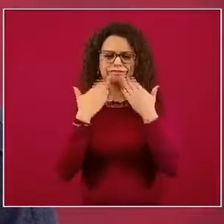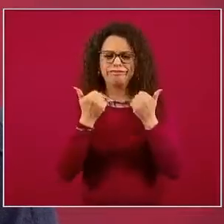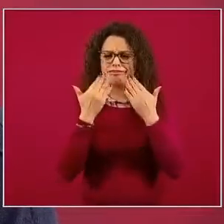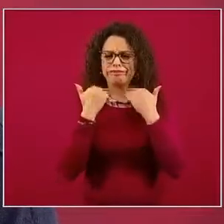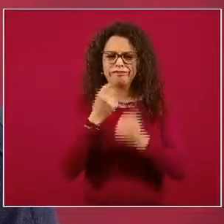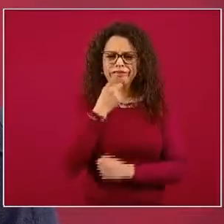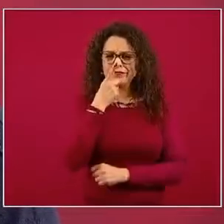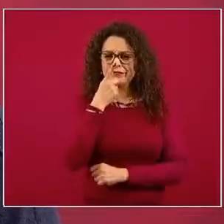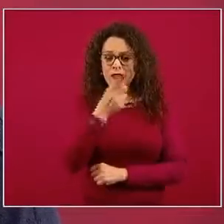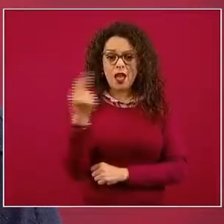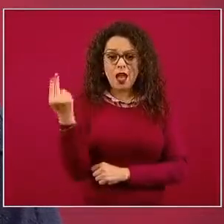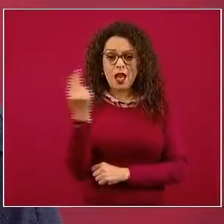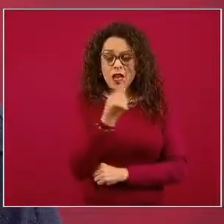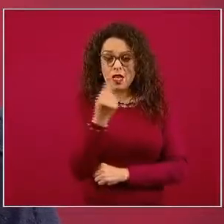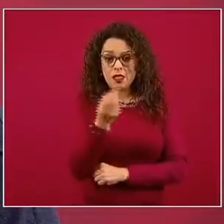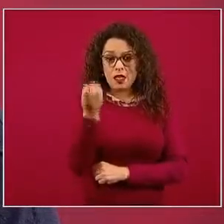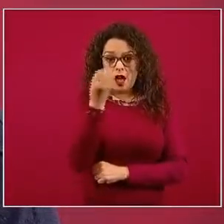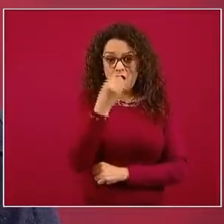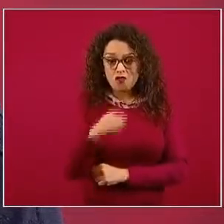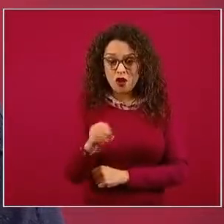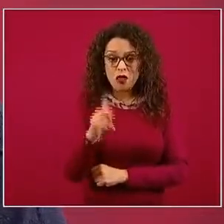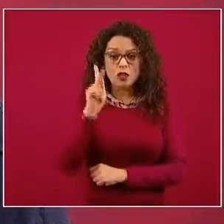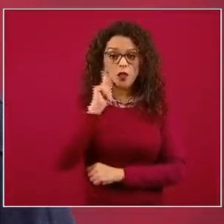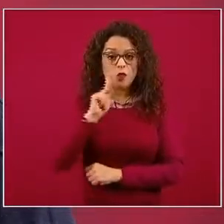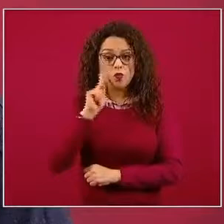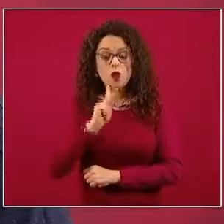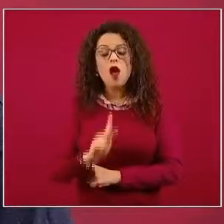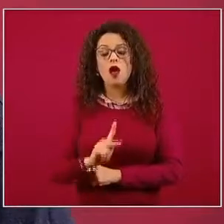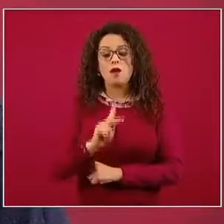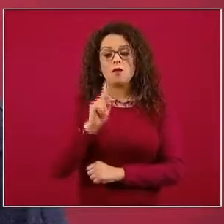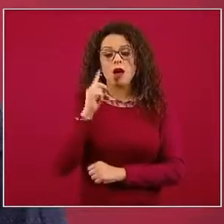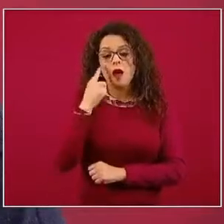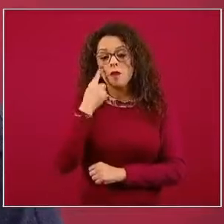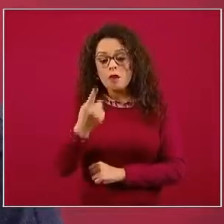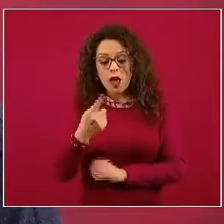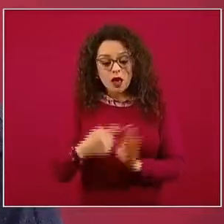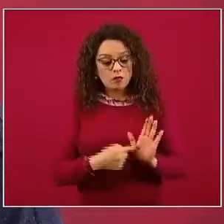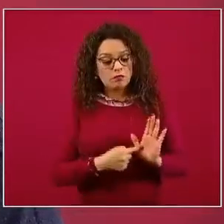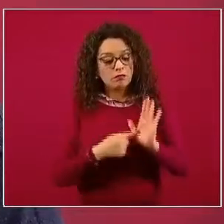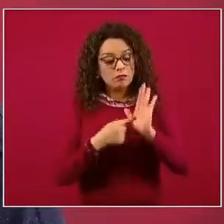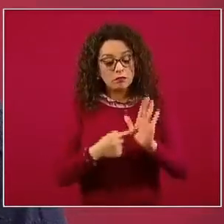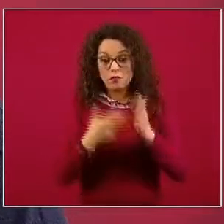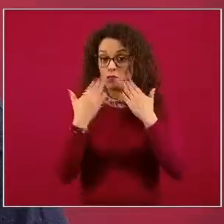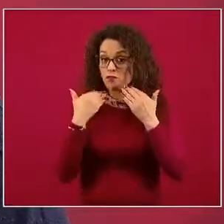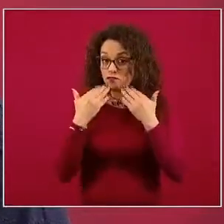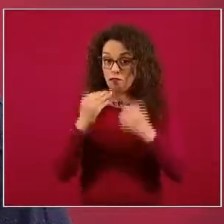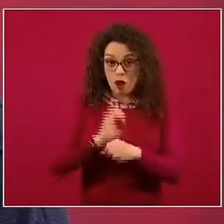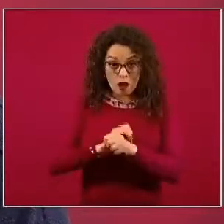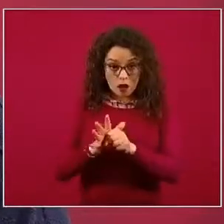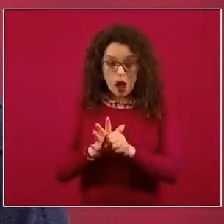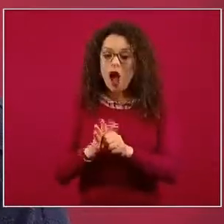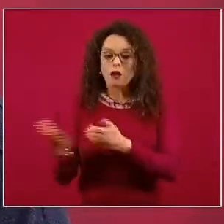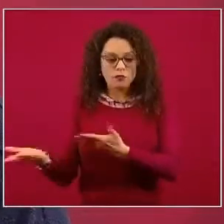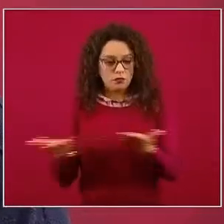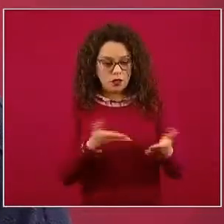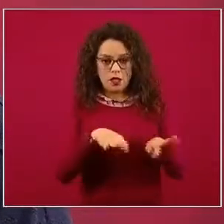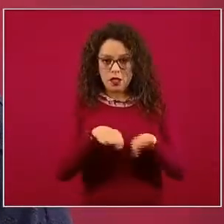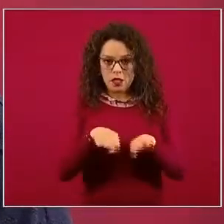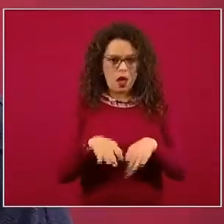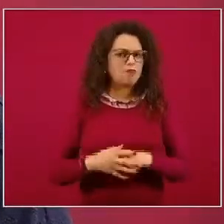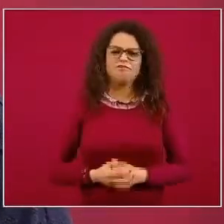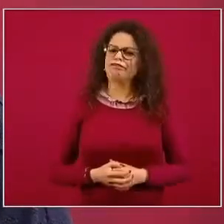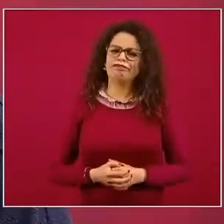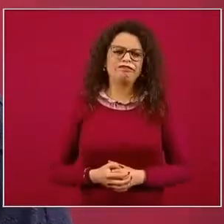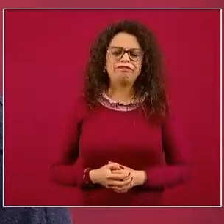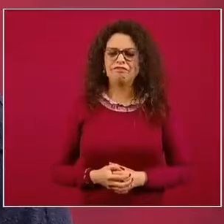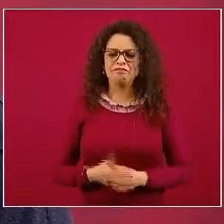de una prueba o de un resultado de laboratorio para permitir o no el ingreso a laborar. Además, porque esta